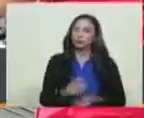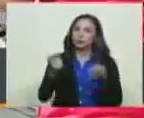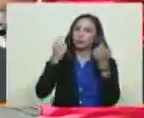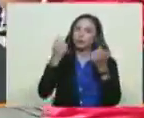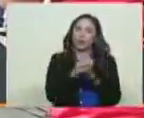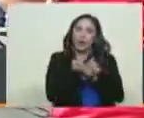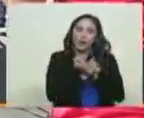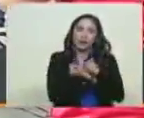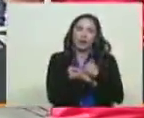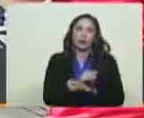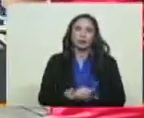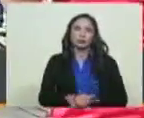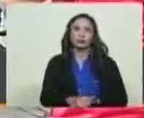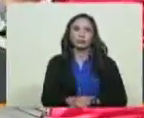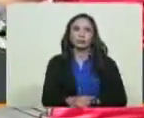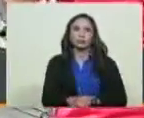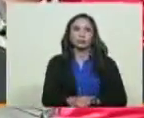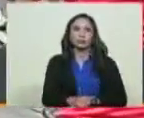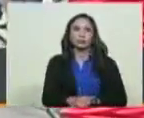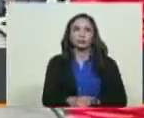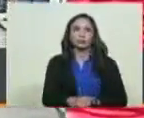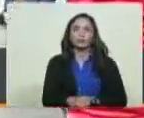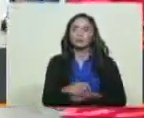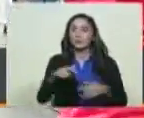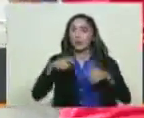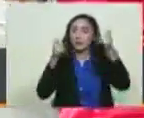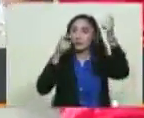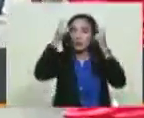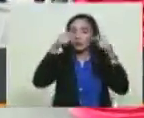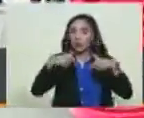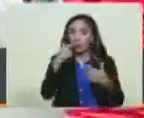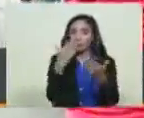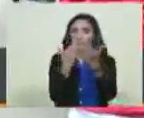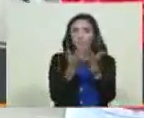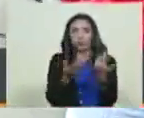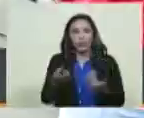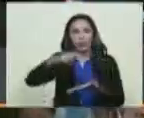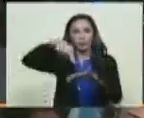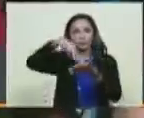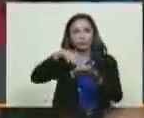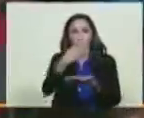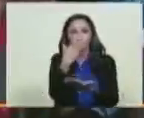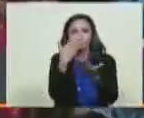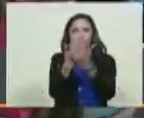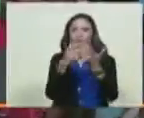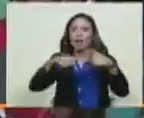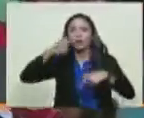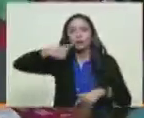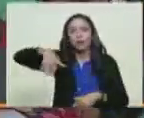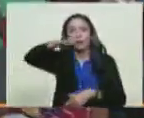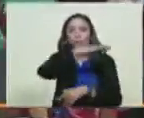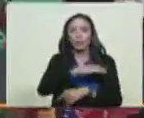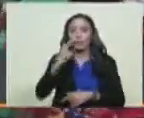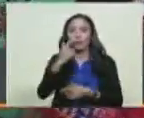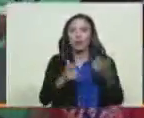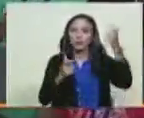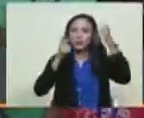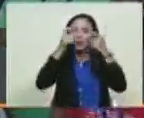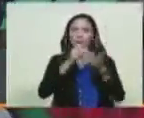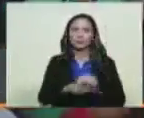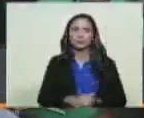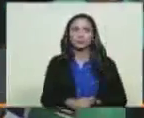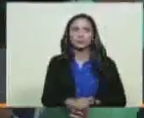calor de la lucha del comandante chávez y que hoy le dice para ese firme presidente que aquí está su pueblo usted es el comandante gracias